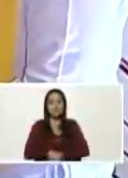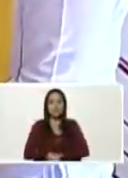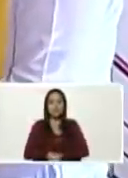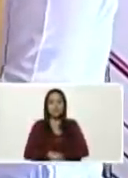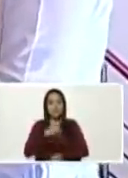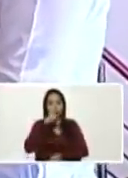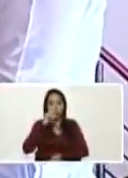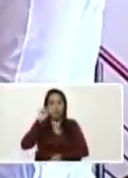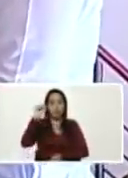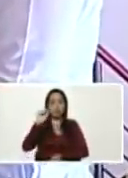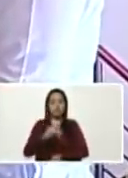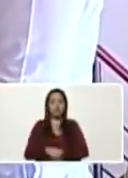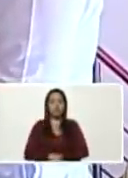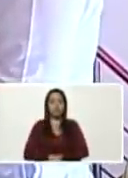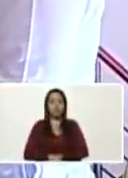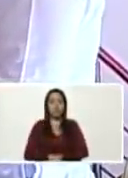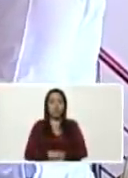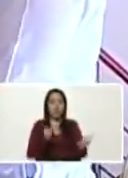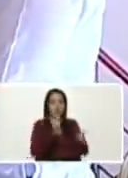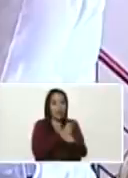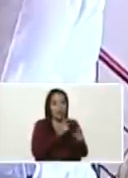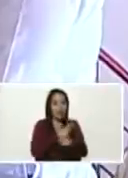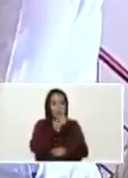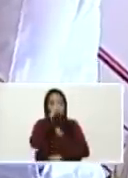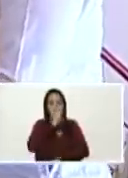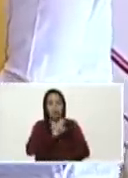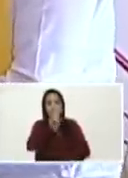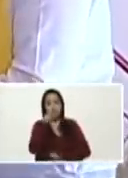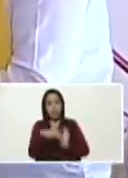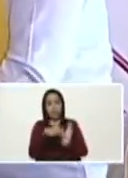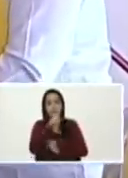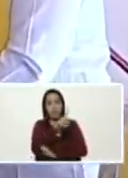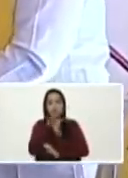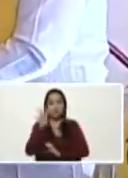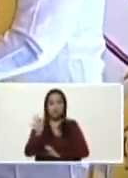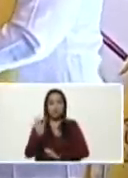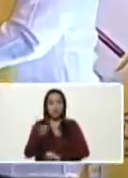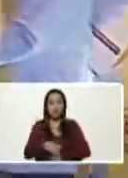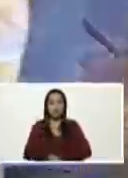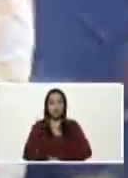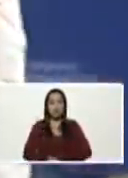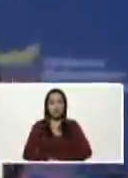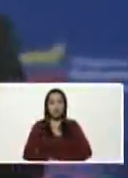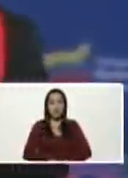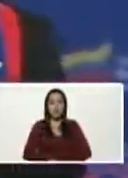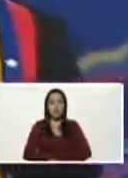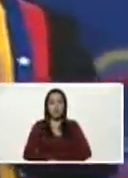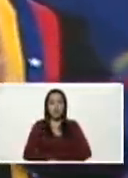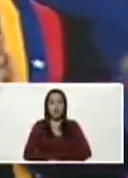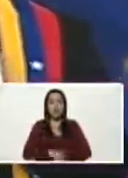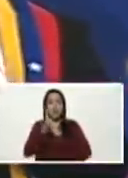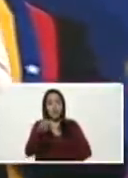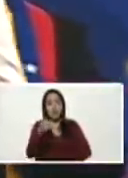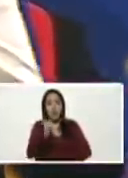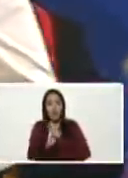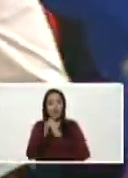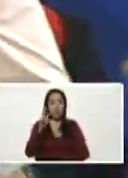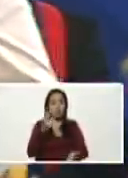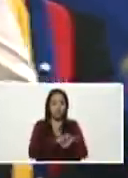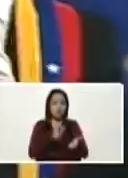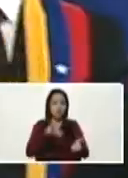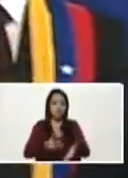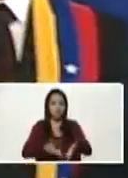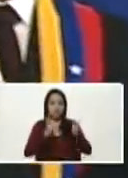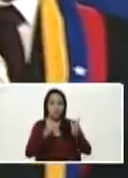Nicolás Maduro Moros, en agosto del año 2014, publicado así igualmente en Gaceta Oficial de ese